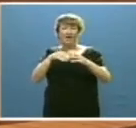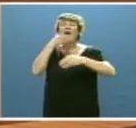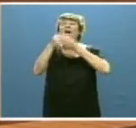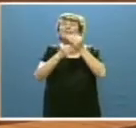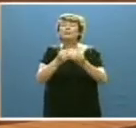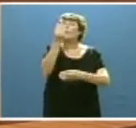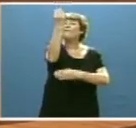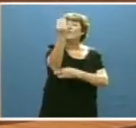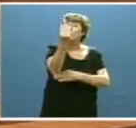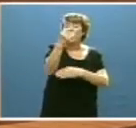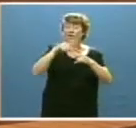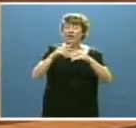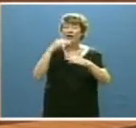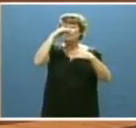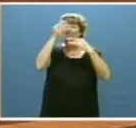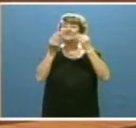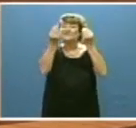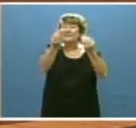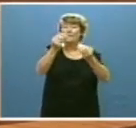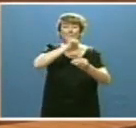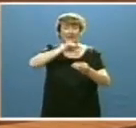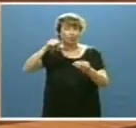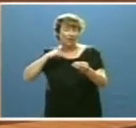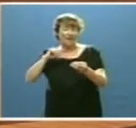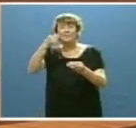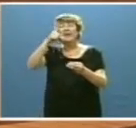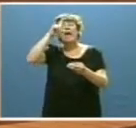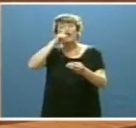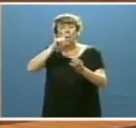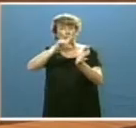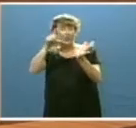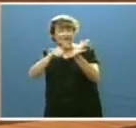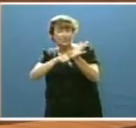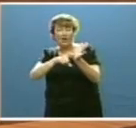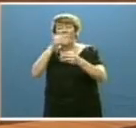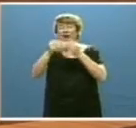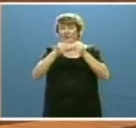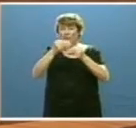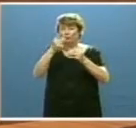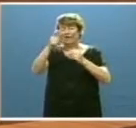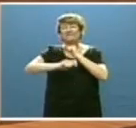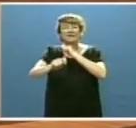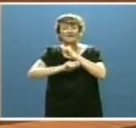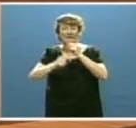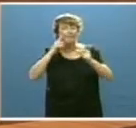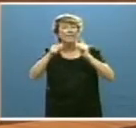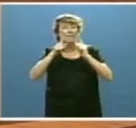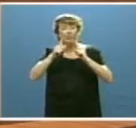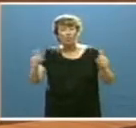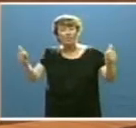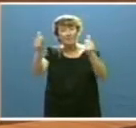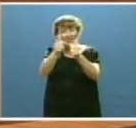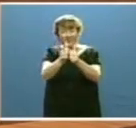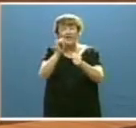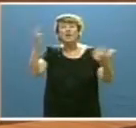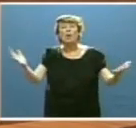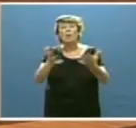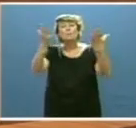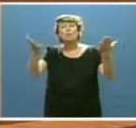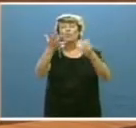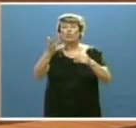del asistente personal y en el primer año de legislatura pondremos en marcha una estrategia de prevención de la dependencia y de promoción